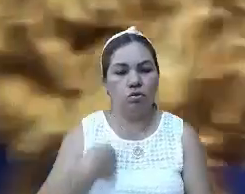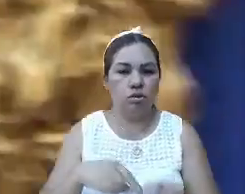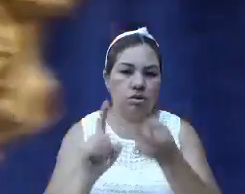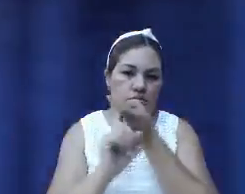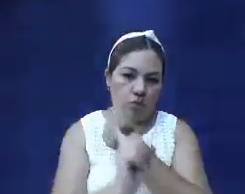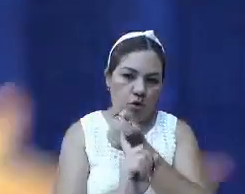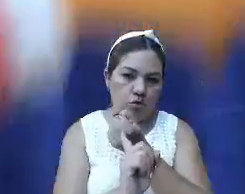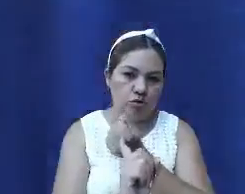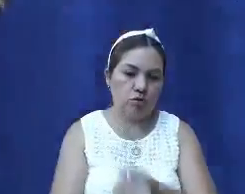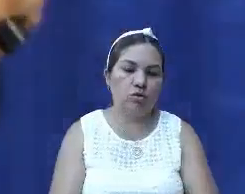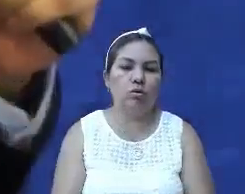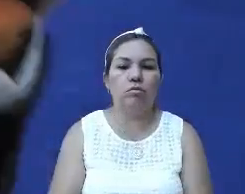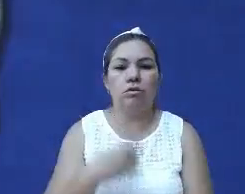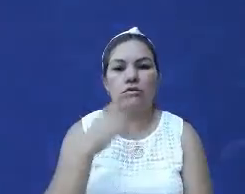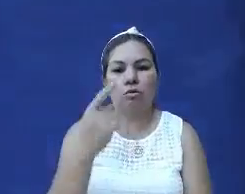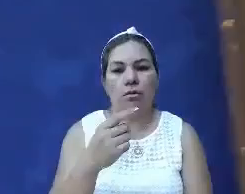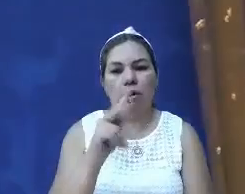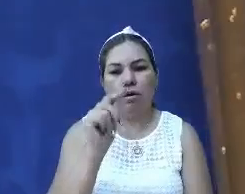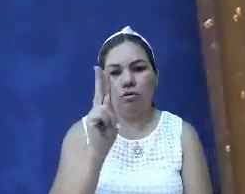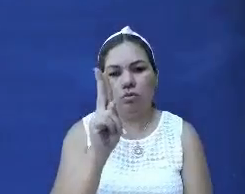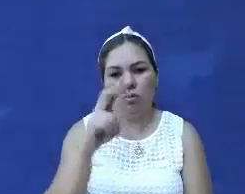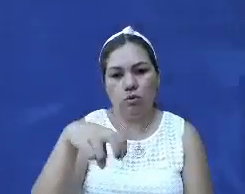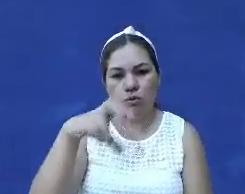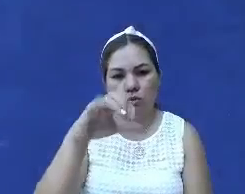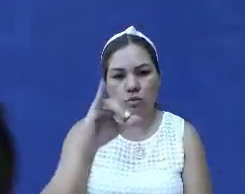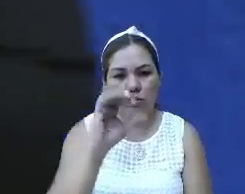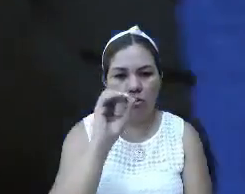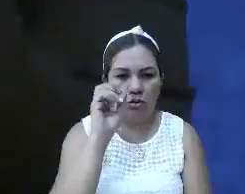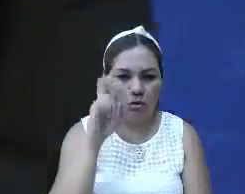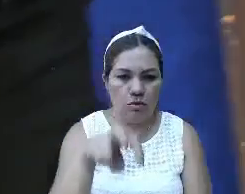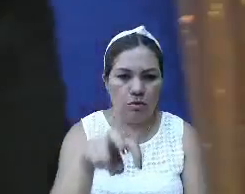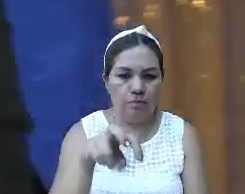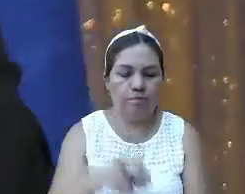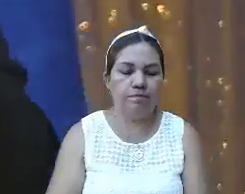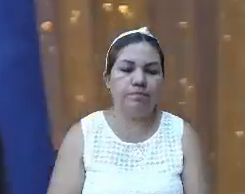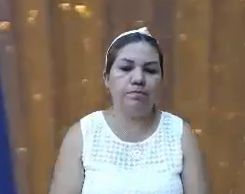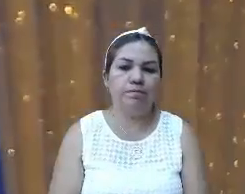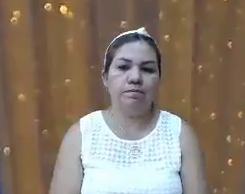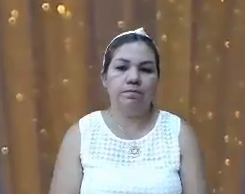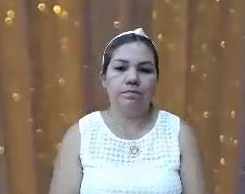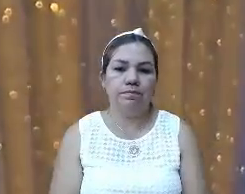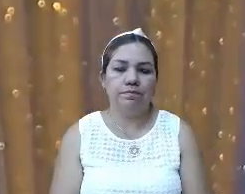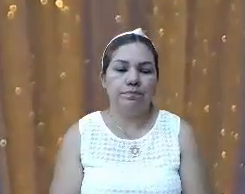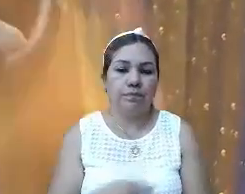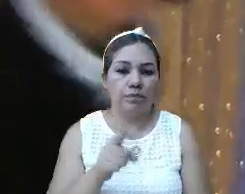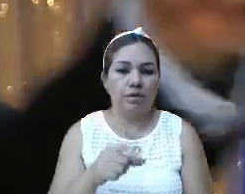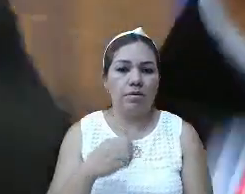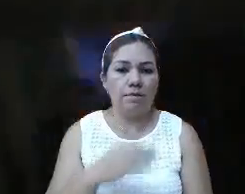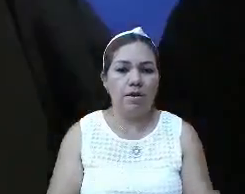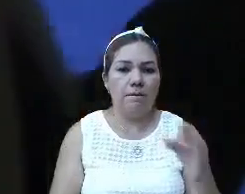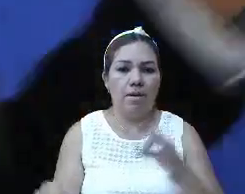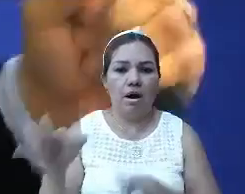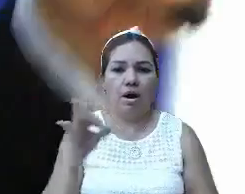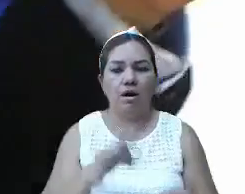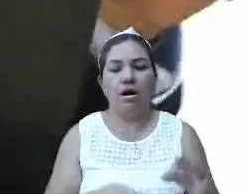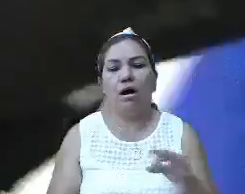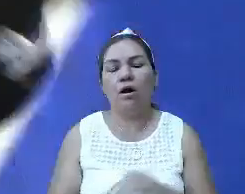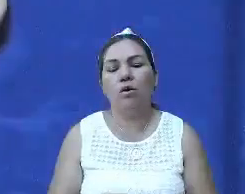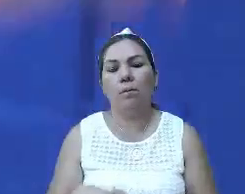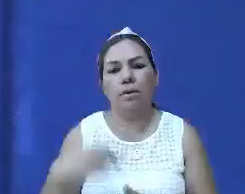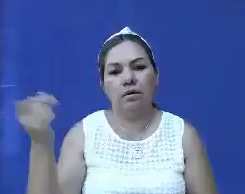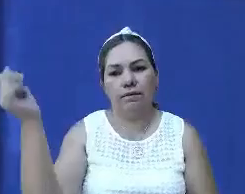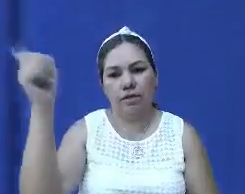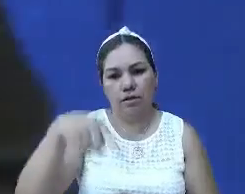de la unción, calafatearon sus lámparas y tomaron de la unción y se prepararon para la venida del